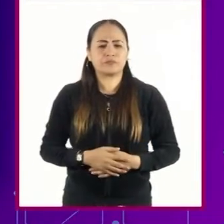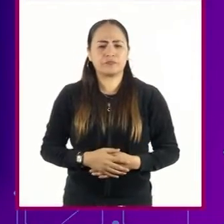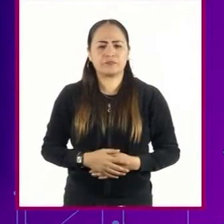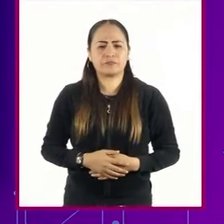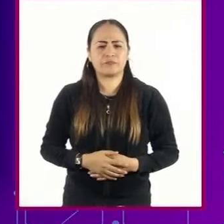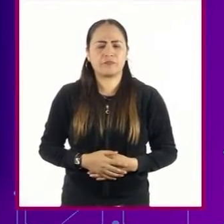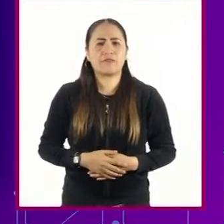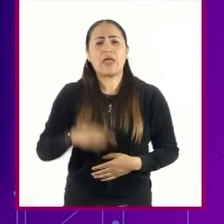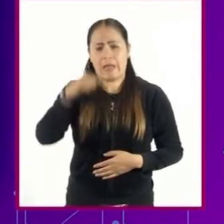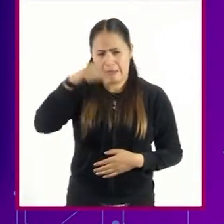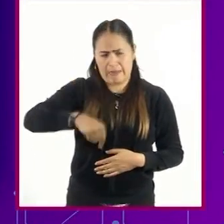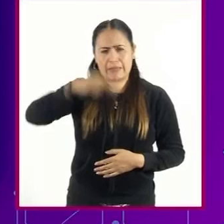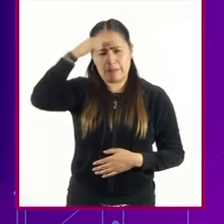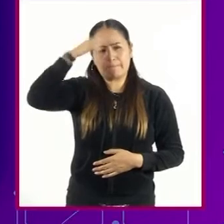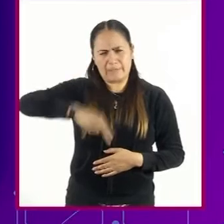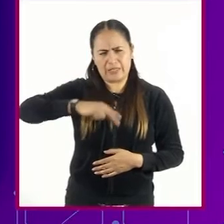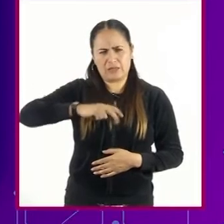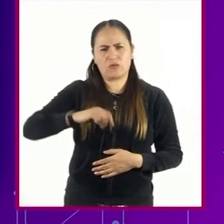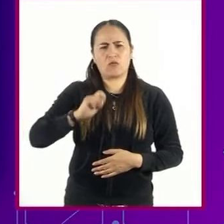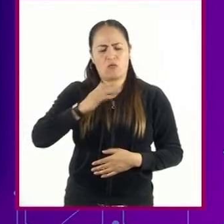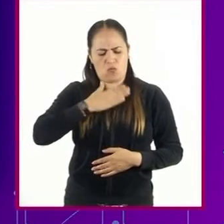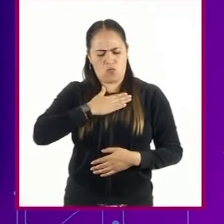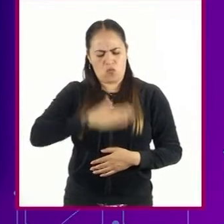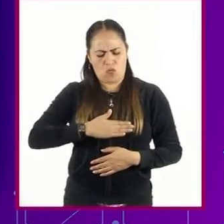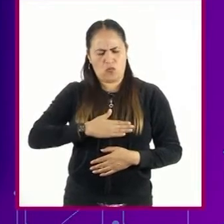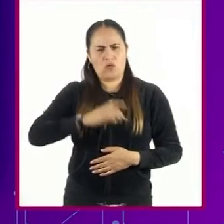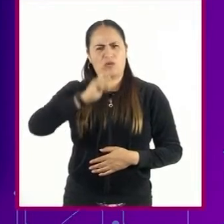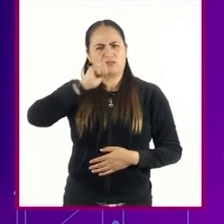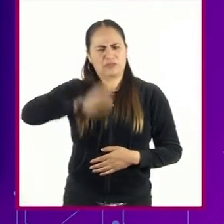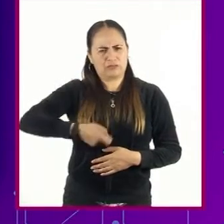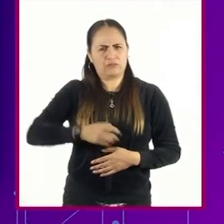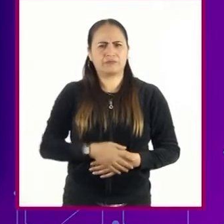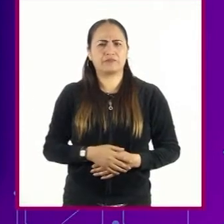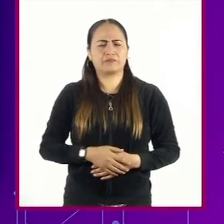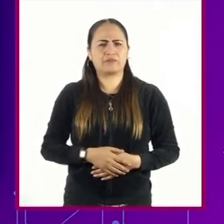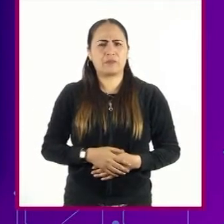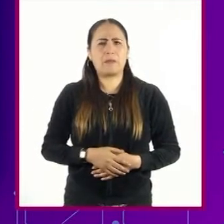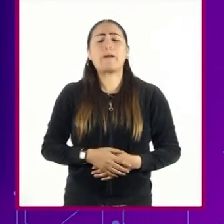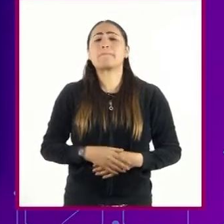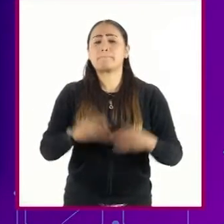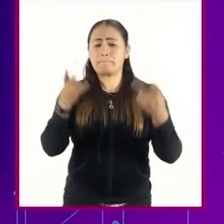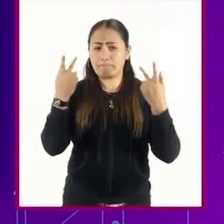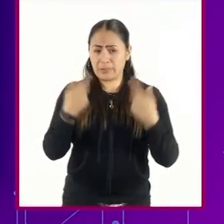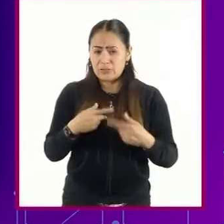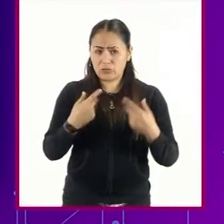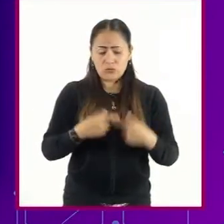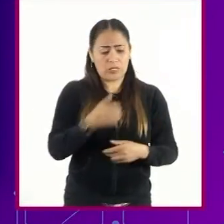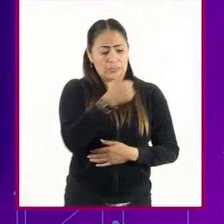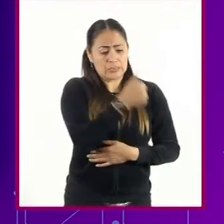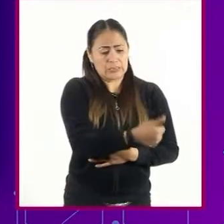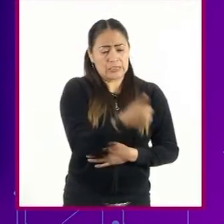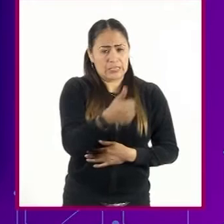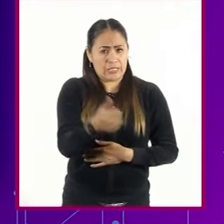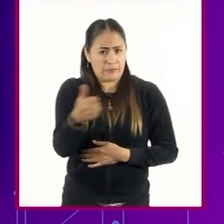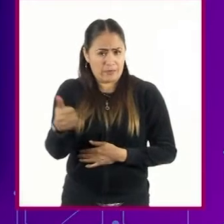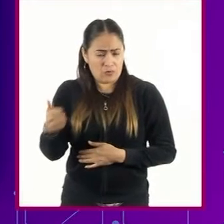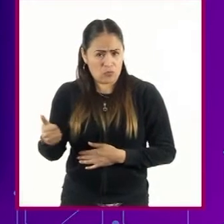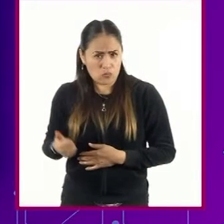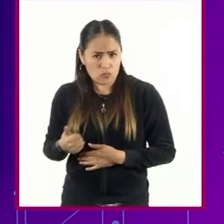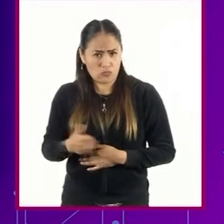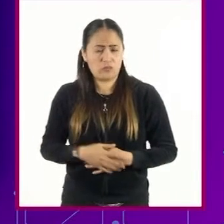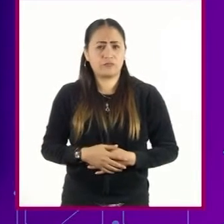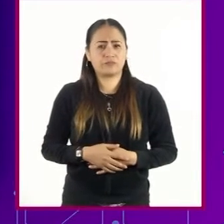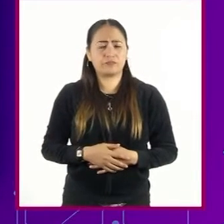país la justicia implica que la sociedad brinde a cada uno de sus miembros las condiciones